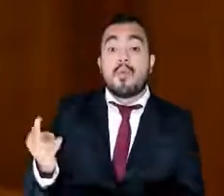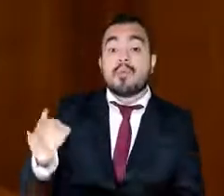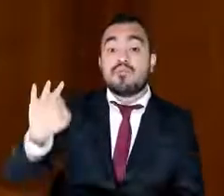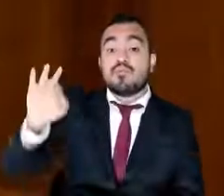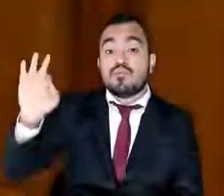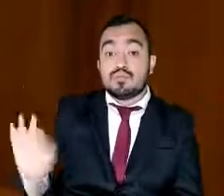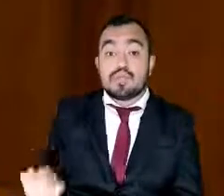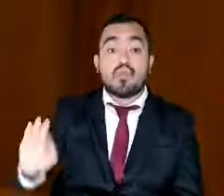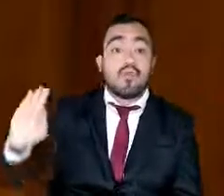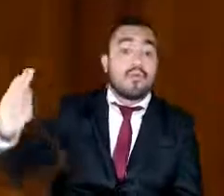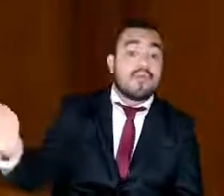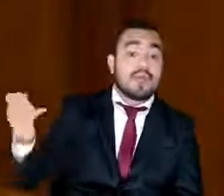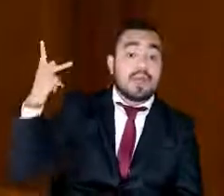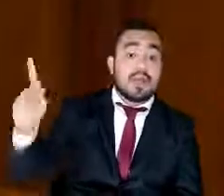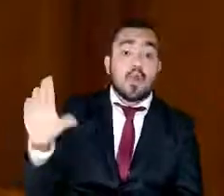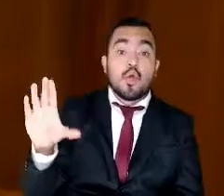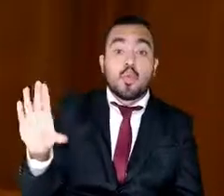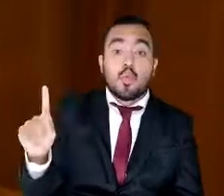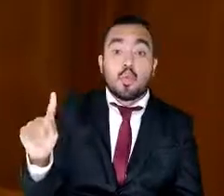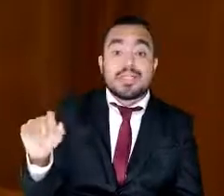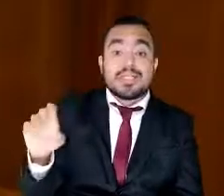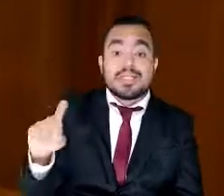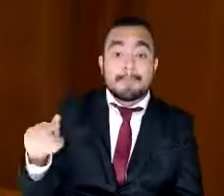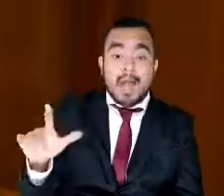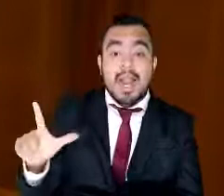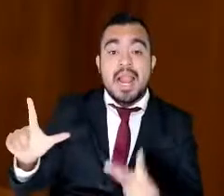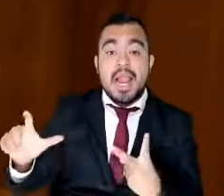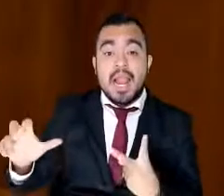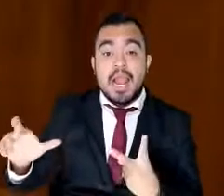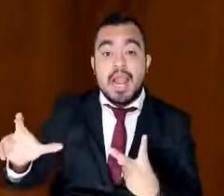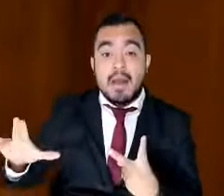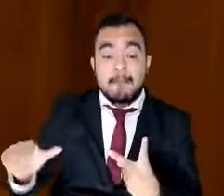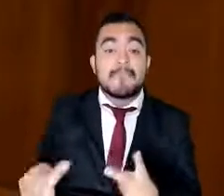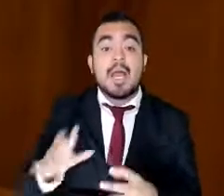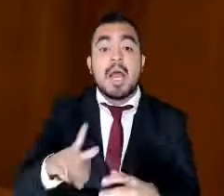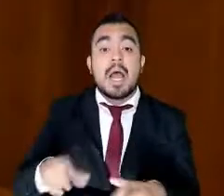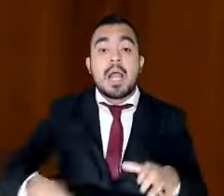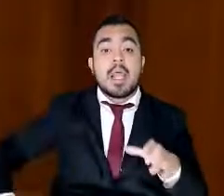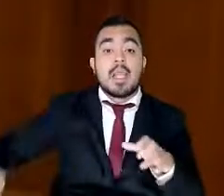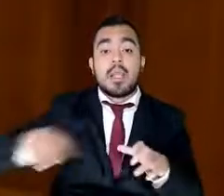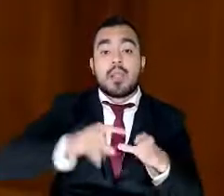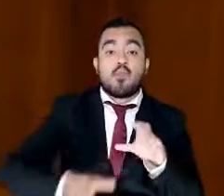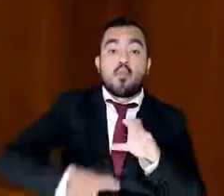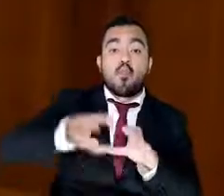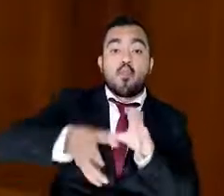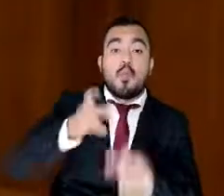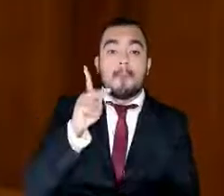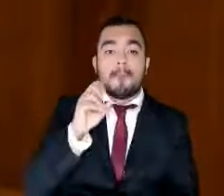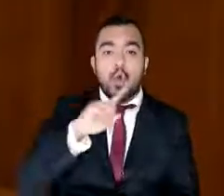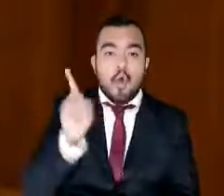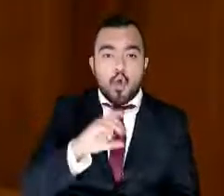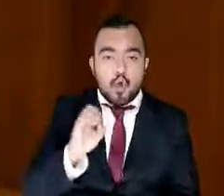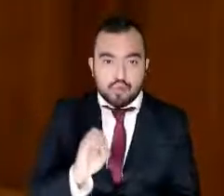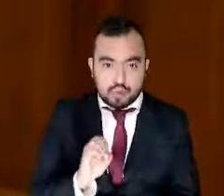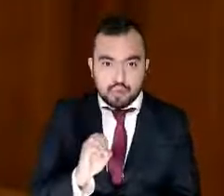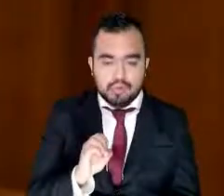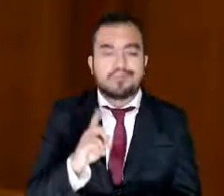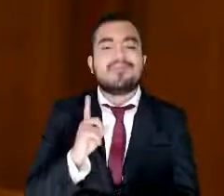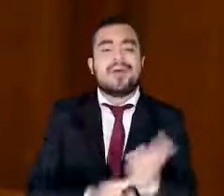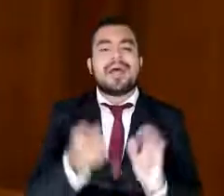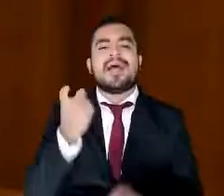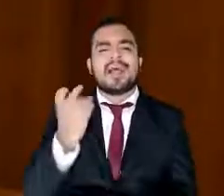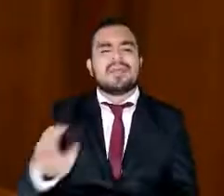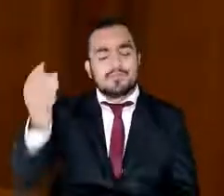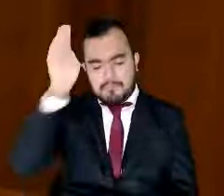corresponde a fuentes federales, el sistema Cutzamala, el sistema Lerma y la propia batería de pozos que administramos a través de la CAEM. ¿Qué es